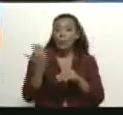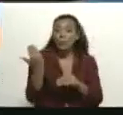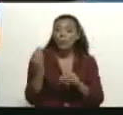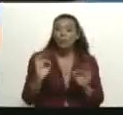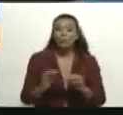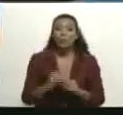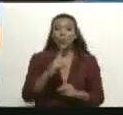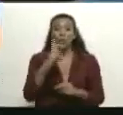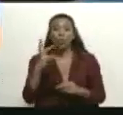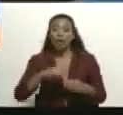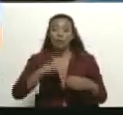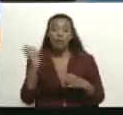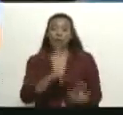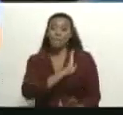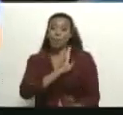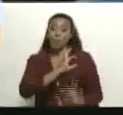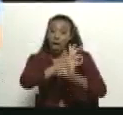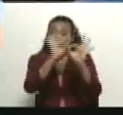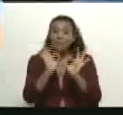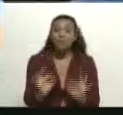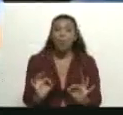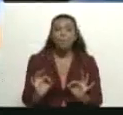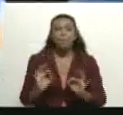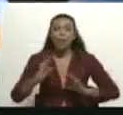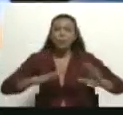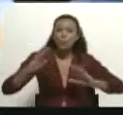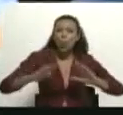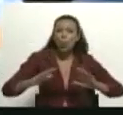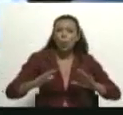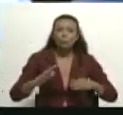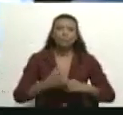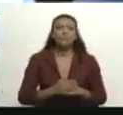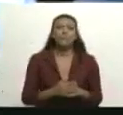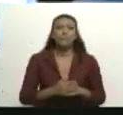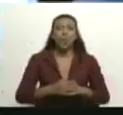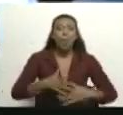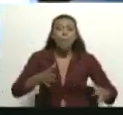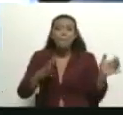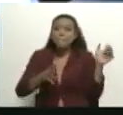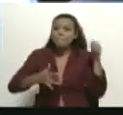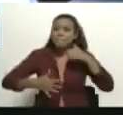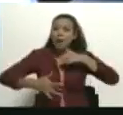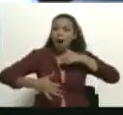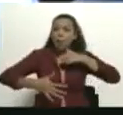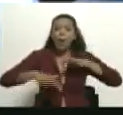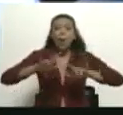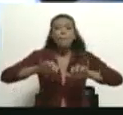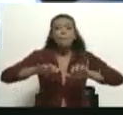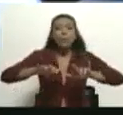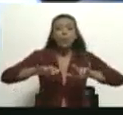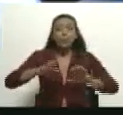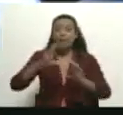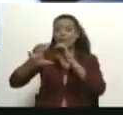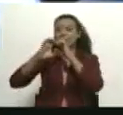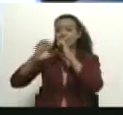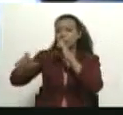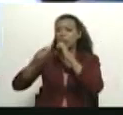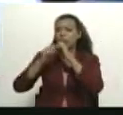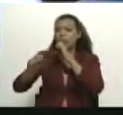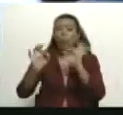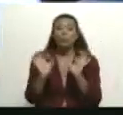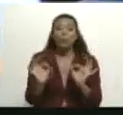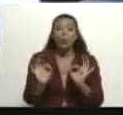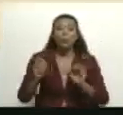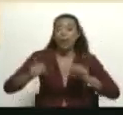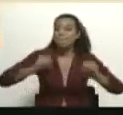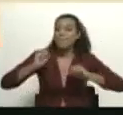El 1, 2, 3 y fuera tiene la particularidad de que toca con una batería, un bajo, un piano y un saxofón. Y por supuesto las